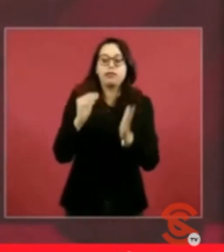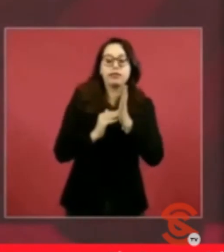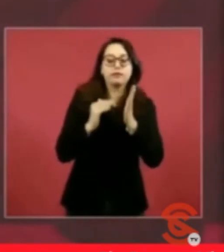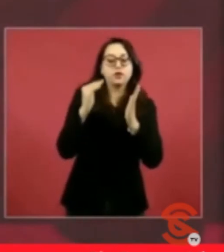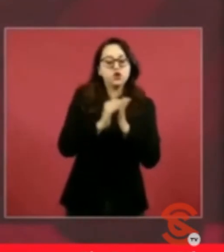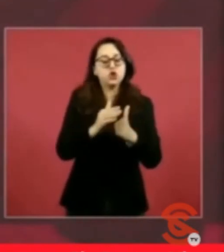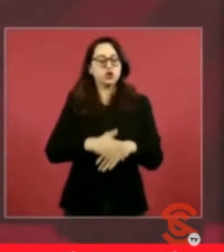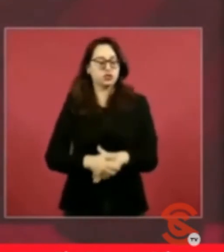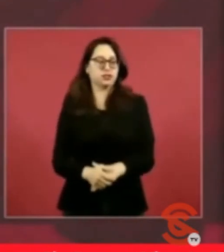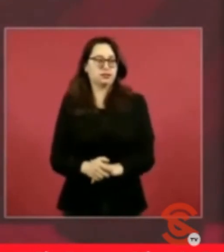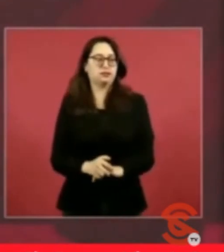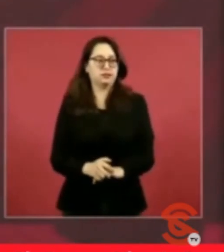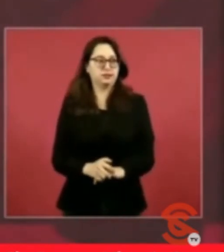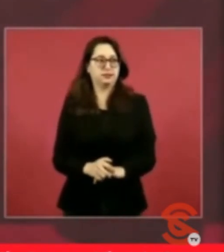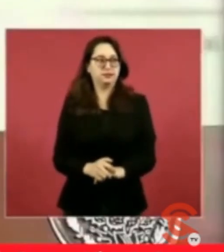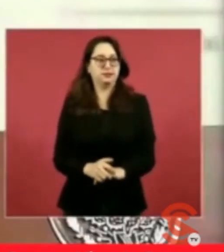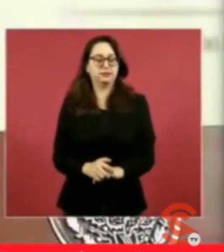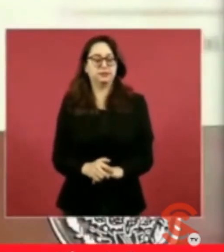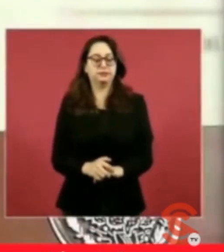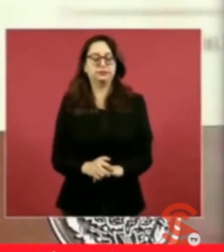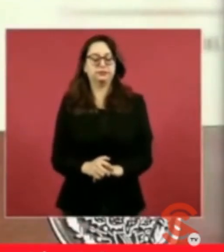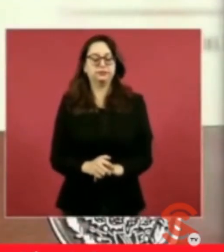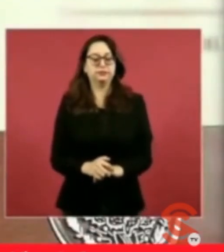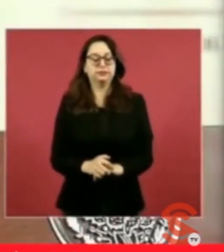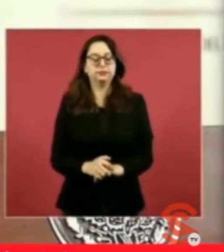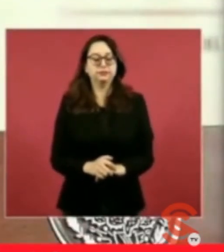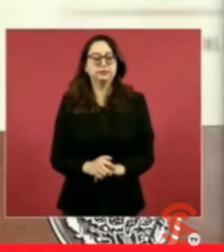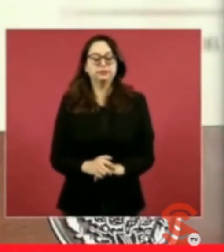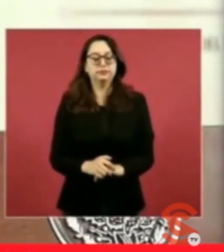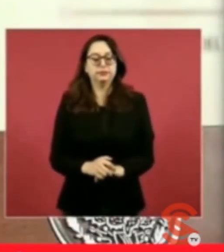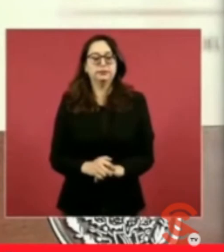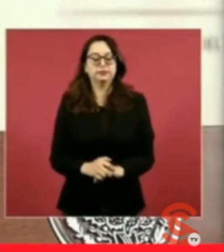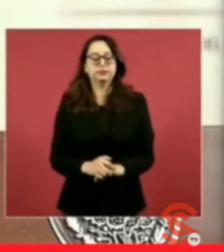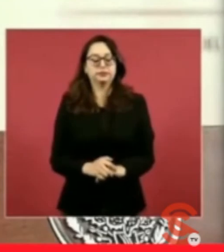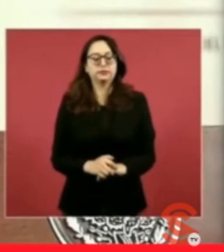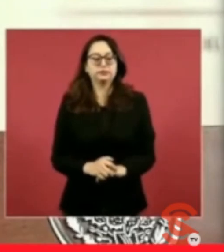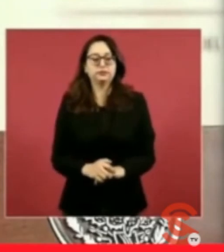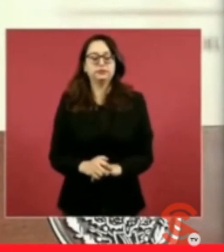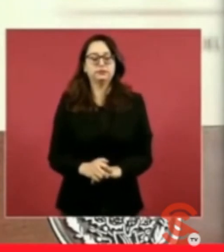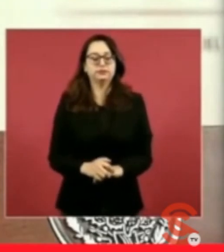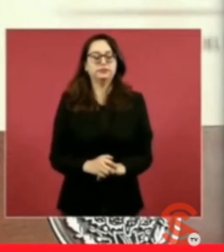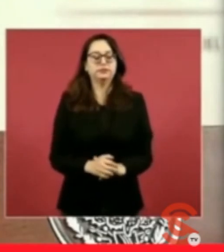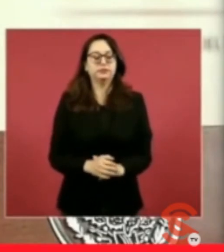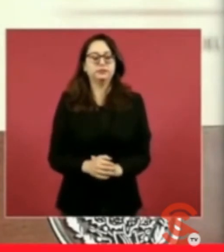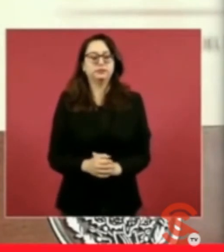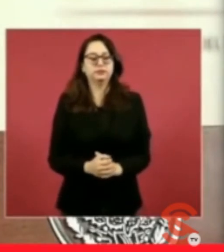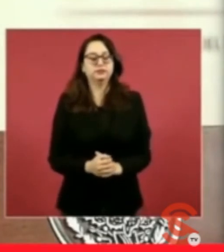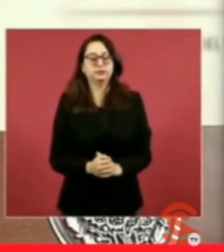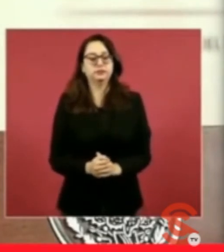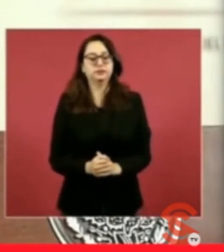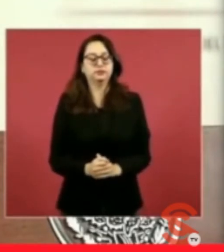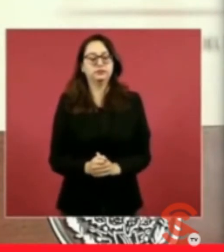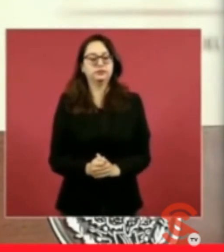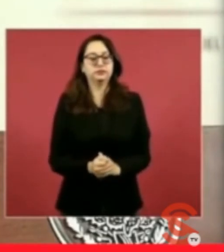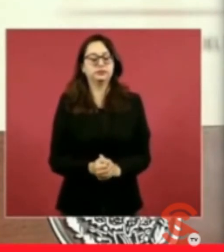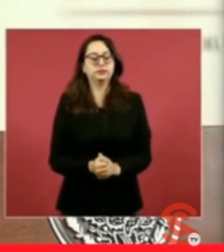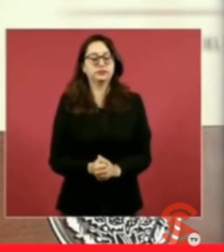en Estados Unidos. Y se le olvida que esa gran